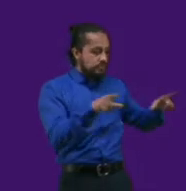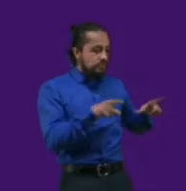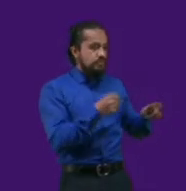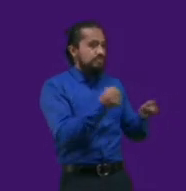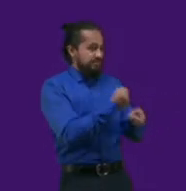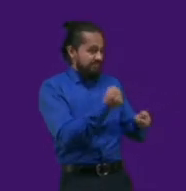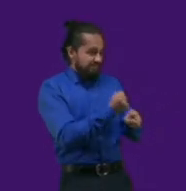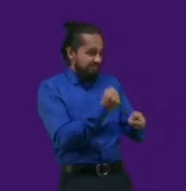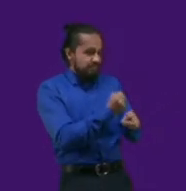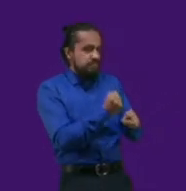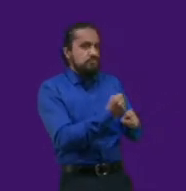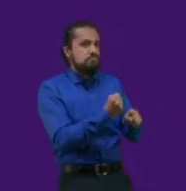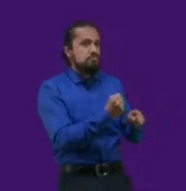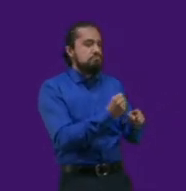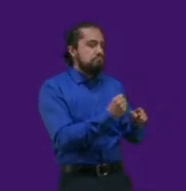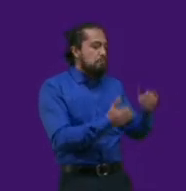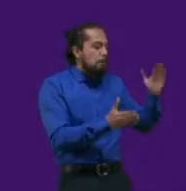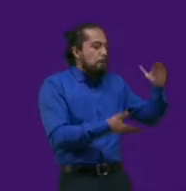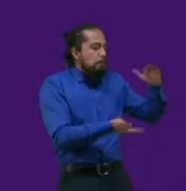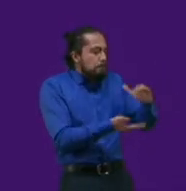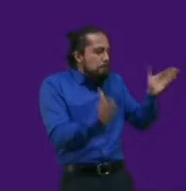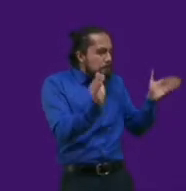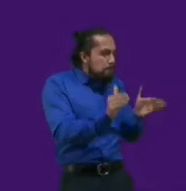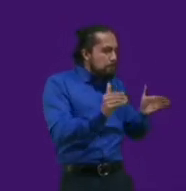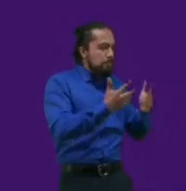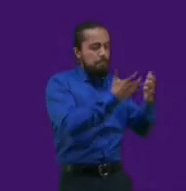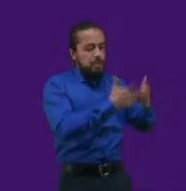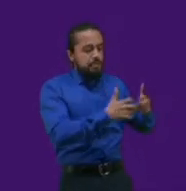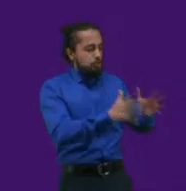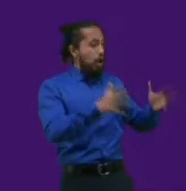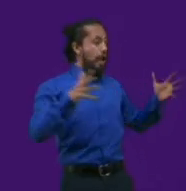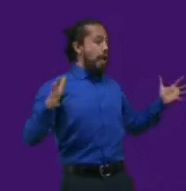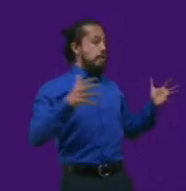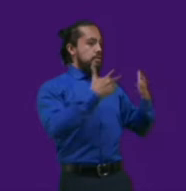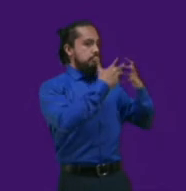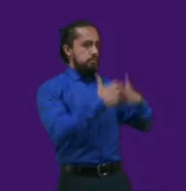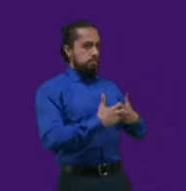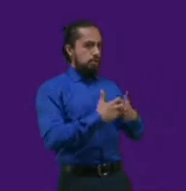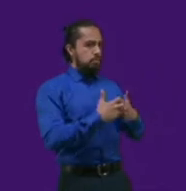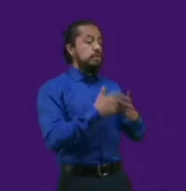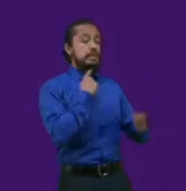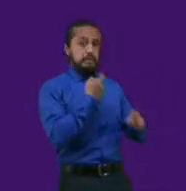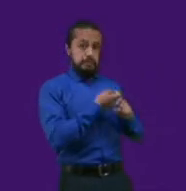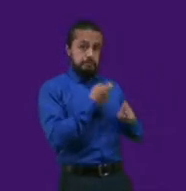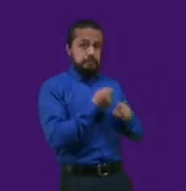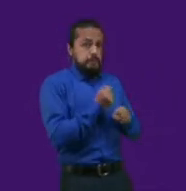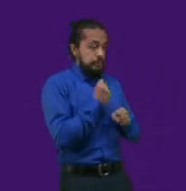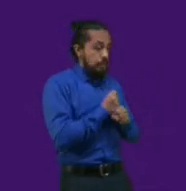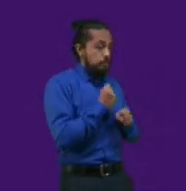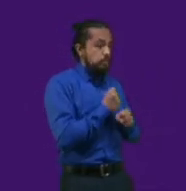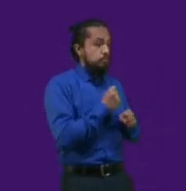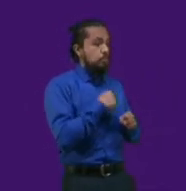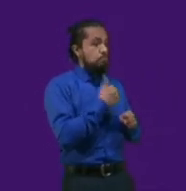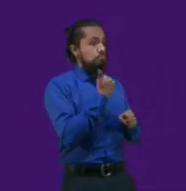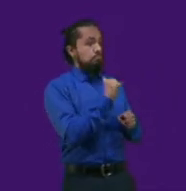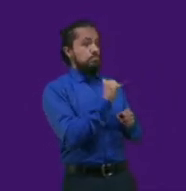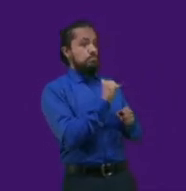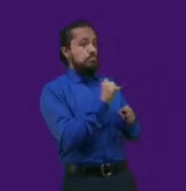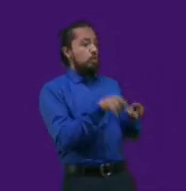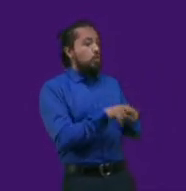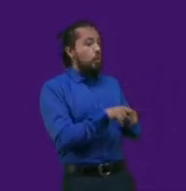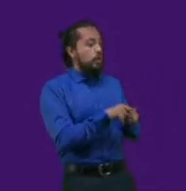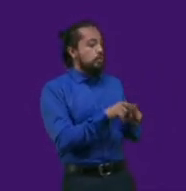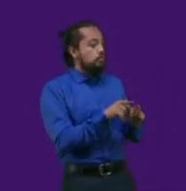empresa, que era ineficiente, que era complicado de llevar a cabo, se volviera digital y se volviera autónomo para un